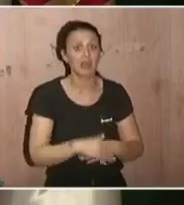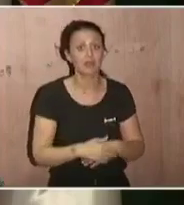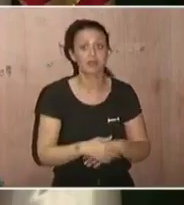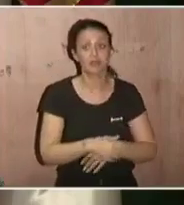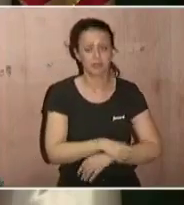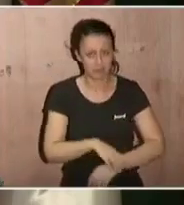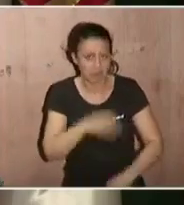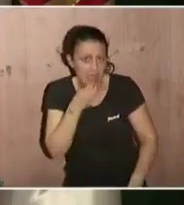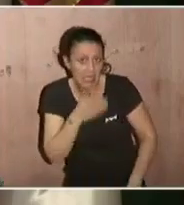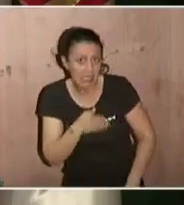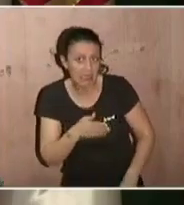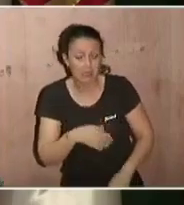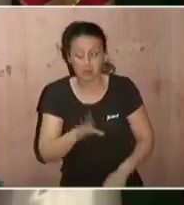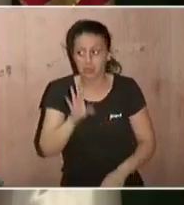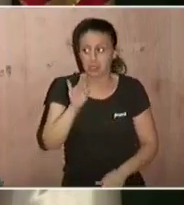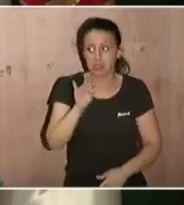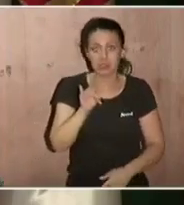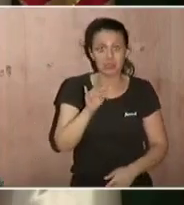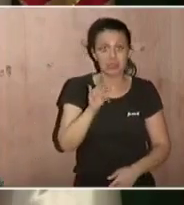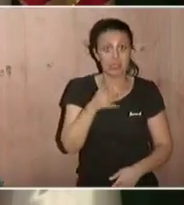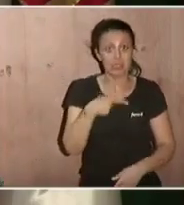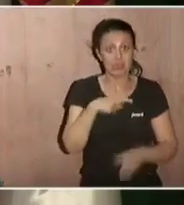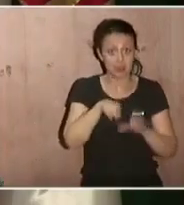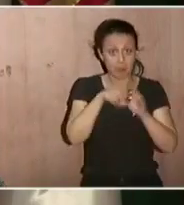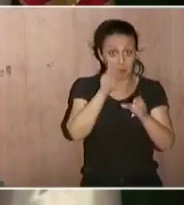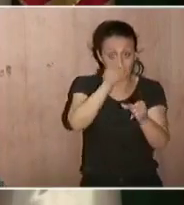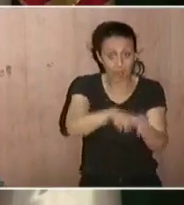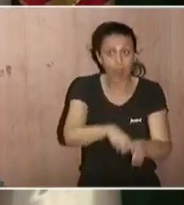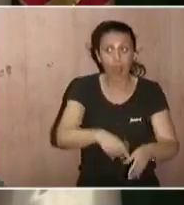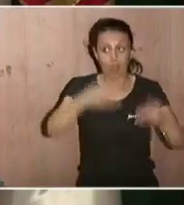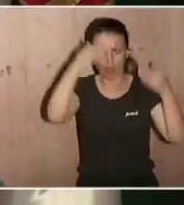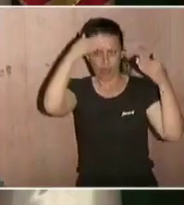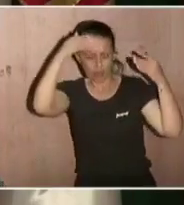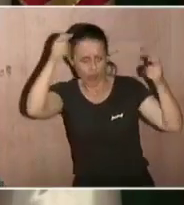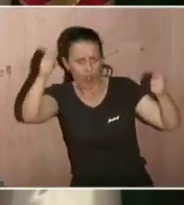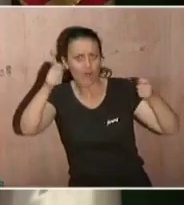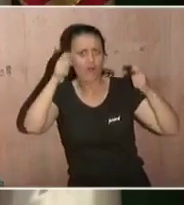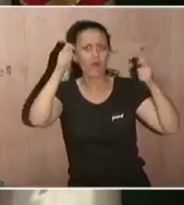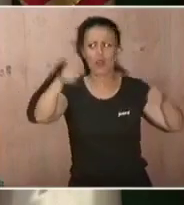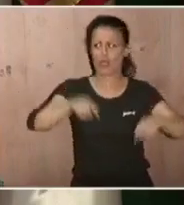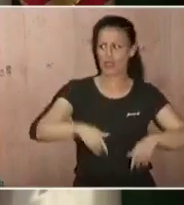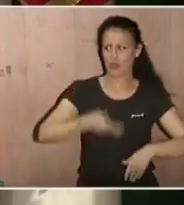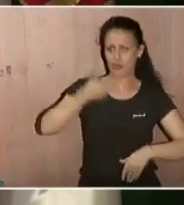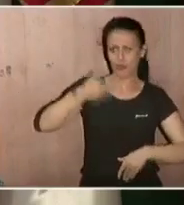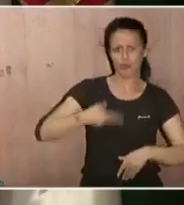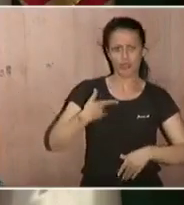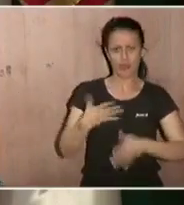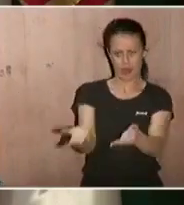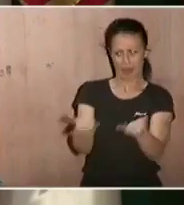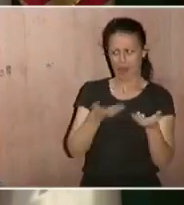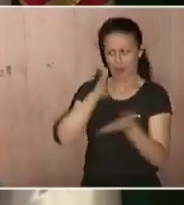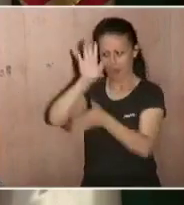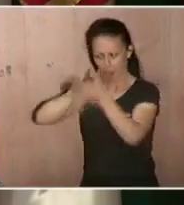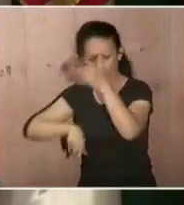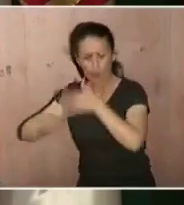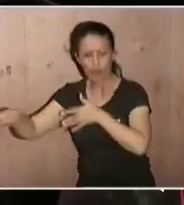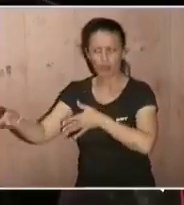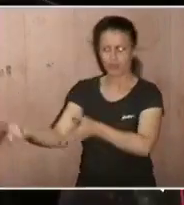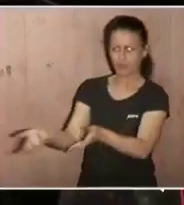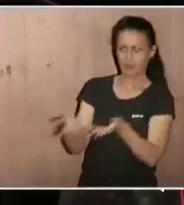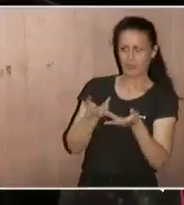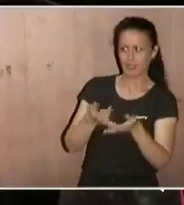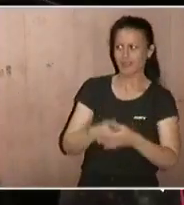¿Bien? Sí, saqué la plaza. Enhorabuena, es una hazaña haber ganado a los catalanes.